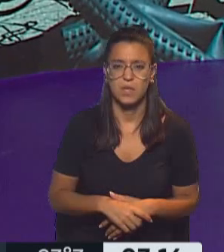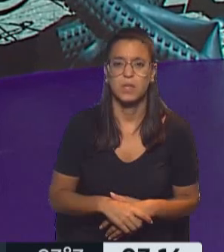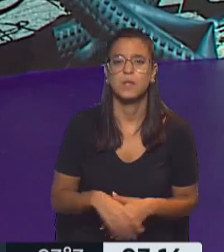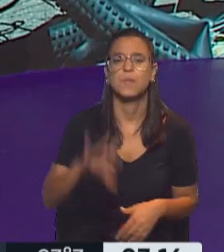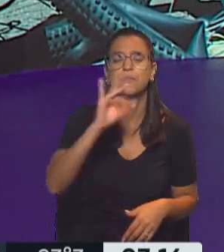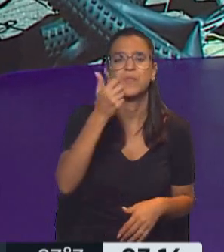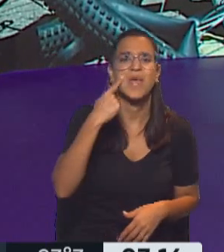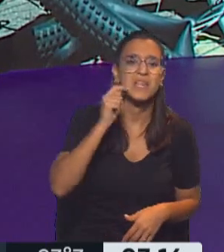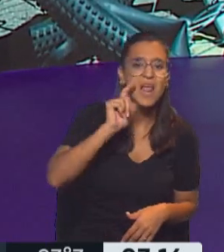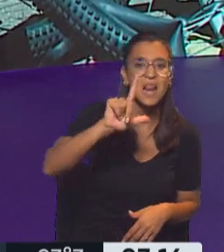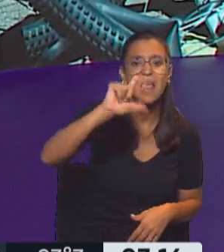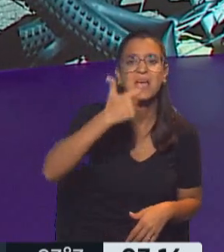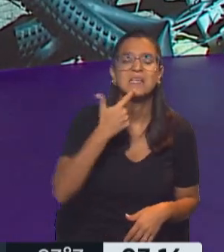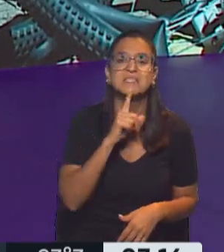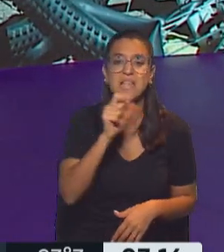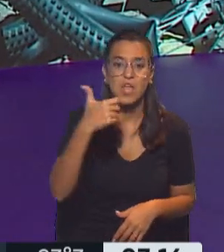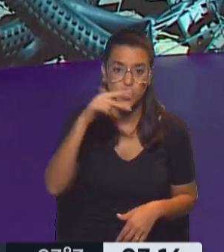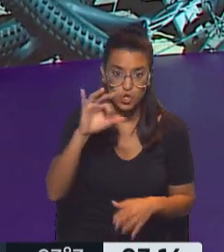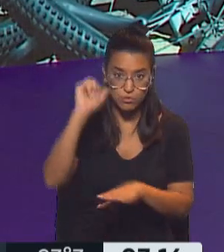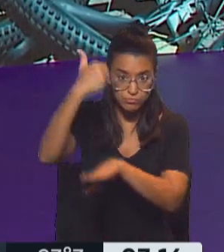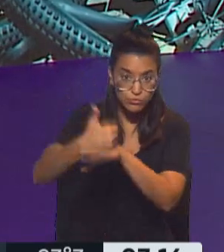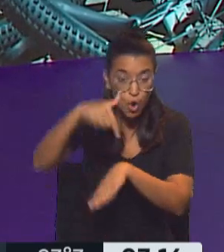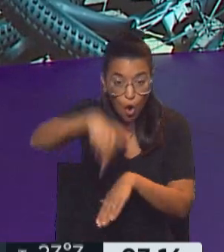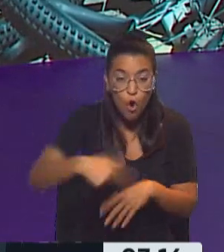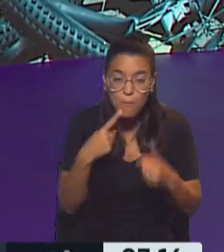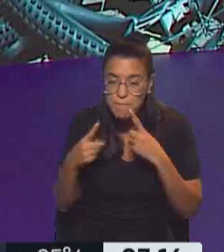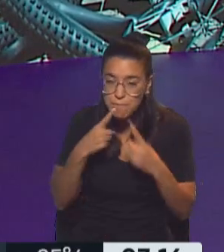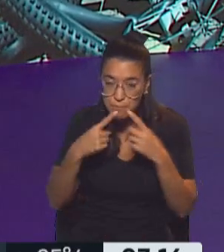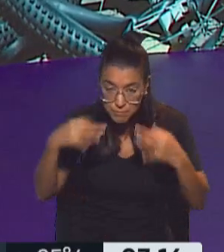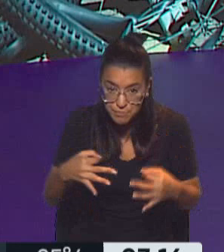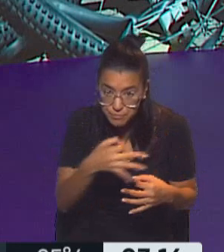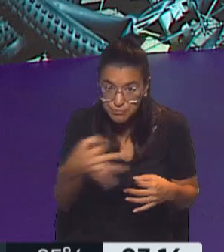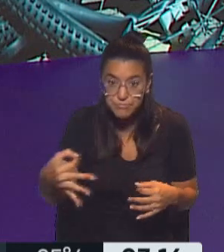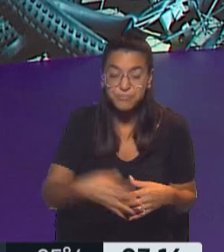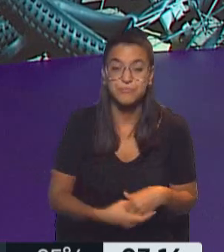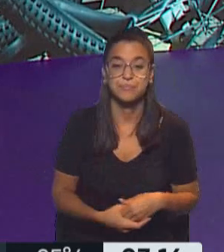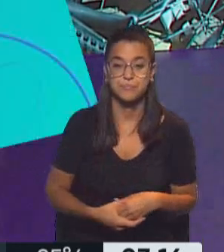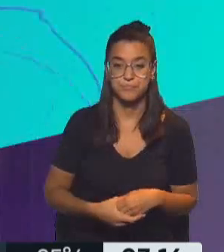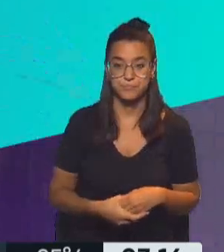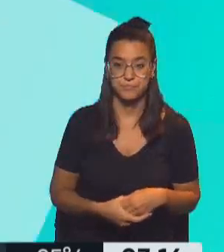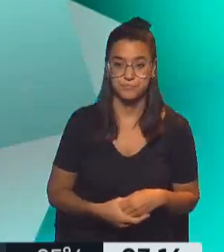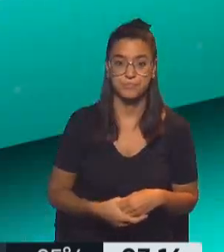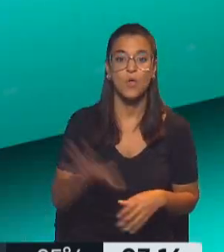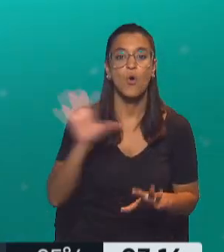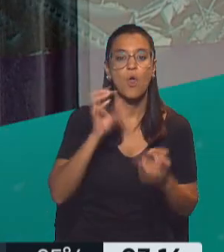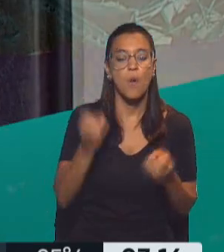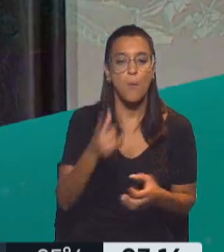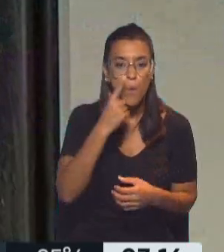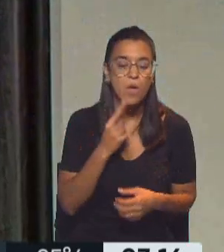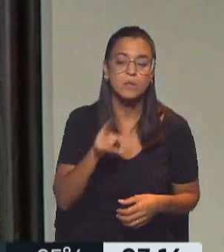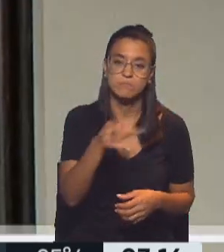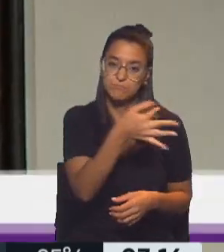pero castaño estás en el lugar donde se estima que hoy serán indagados verdad ale buen día muy